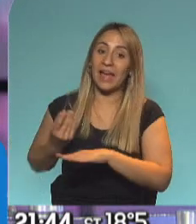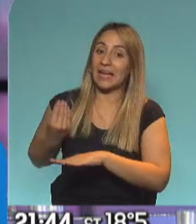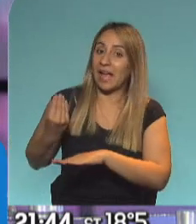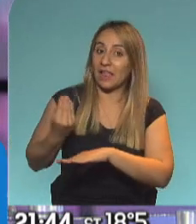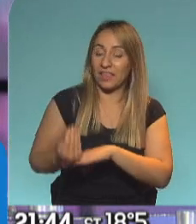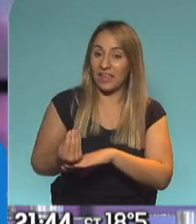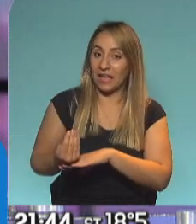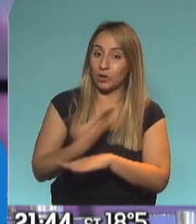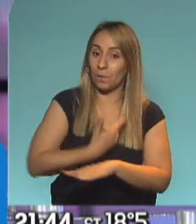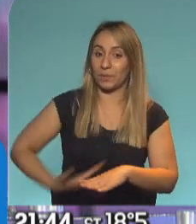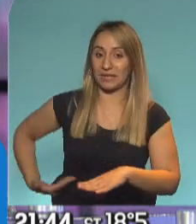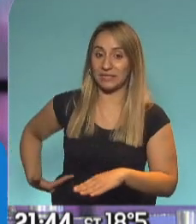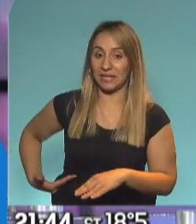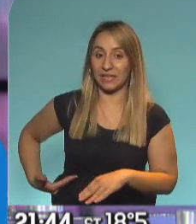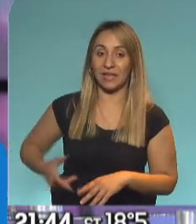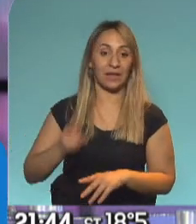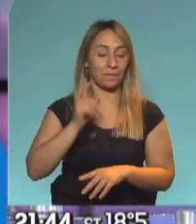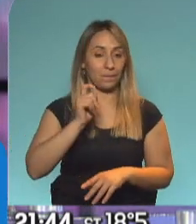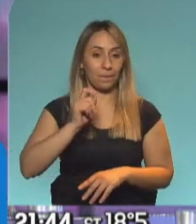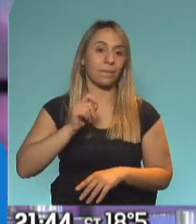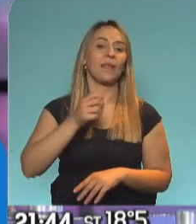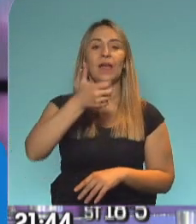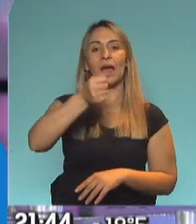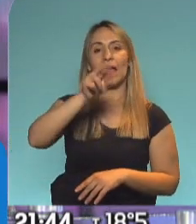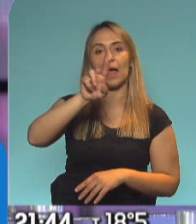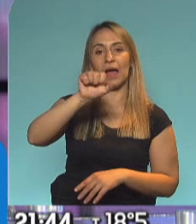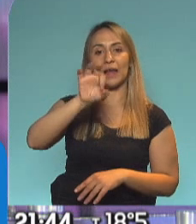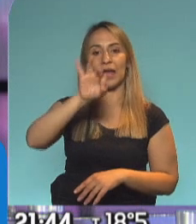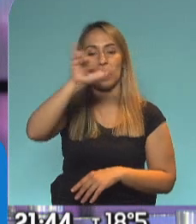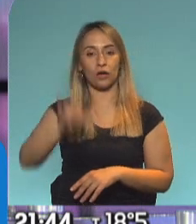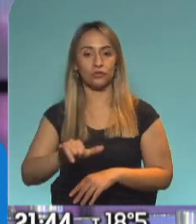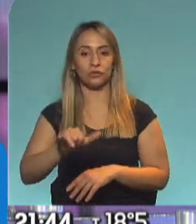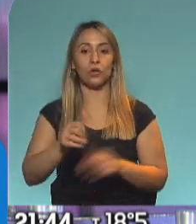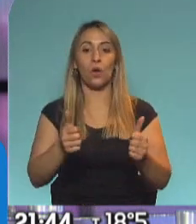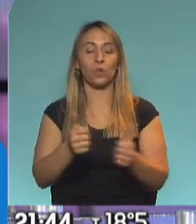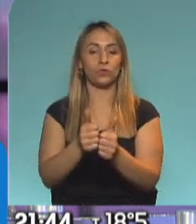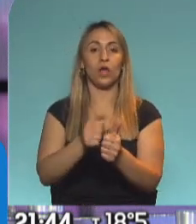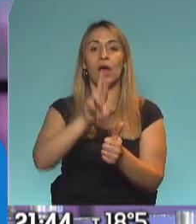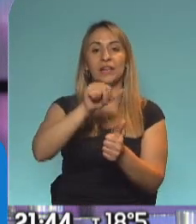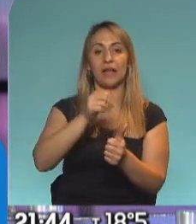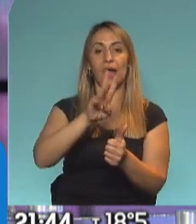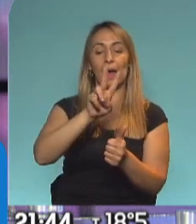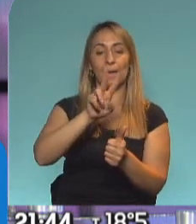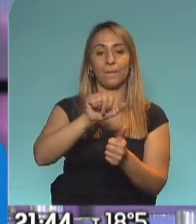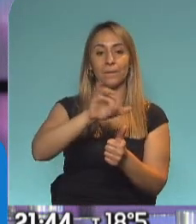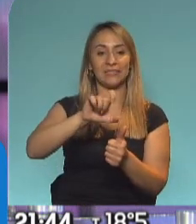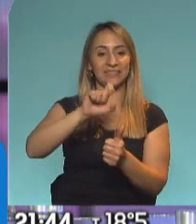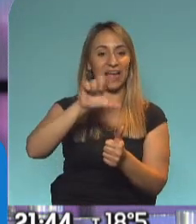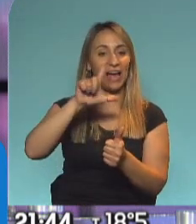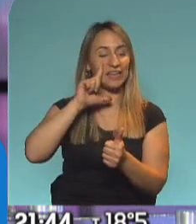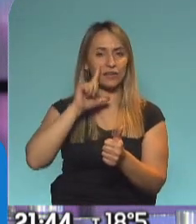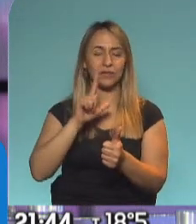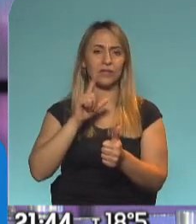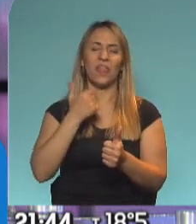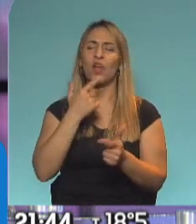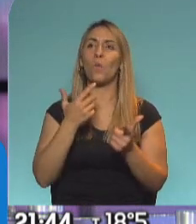a presidente, me refiero a Andrés Arauz, que iría con la fórmula presidencial de Carlos Rabascal. Y digo posible porque está en una pulseada